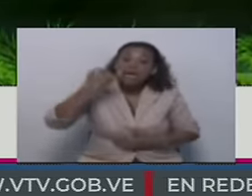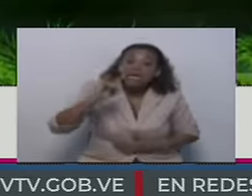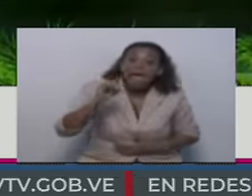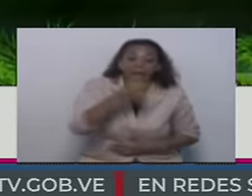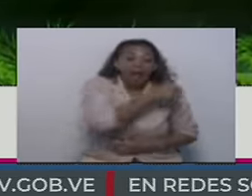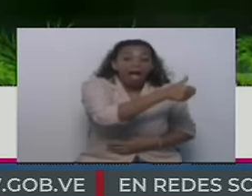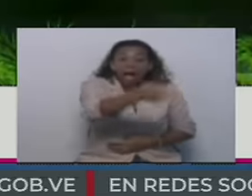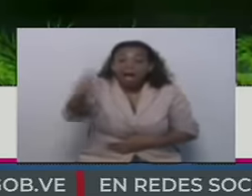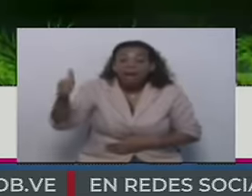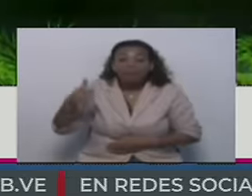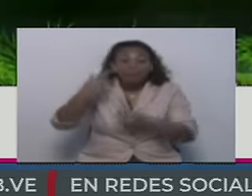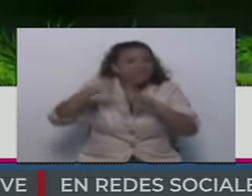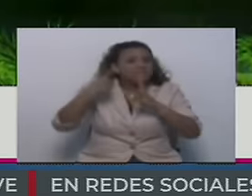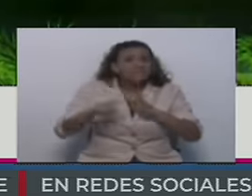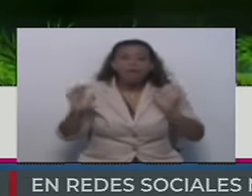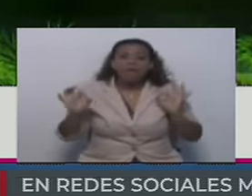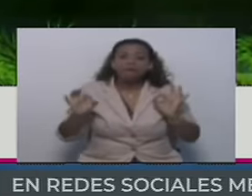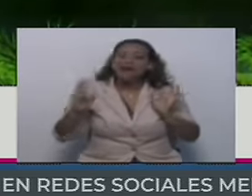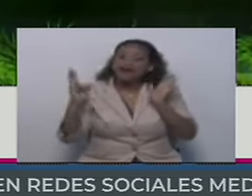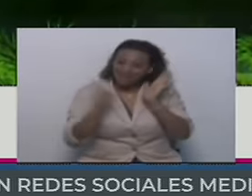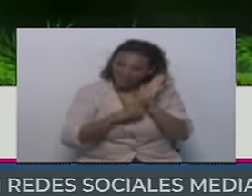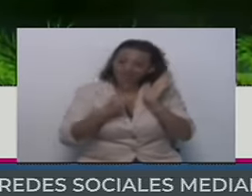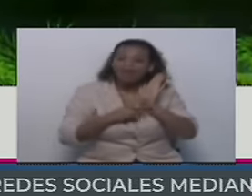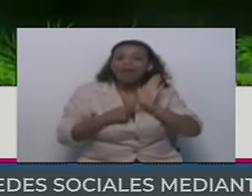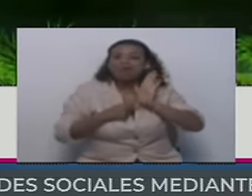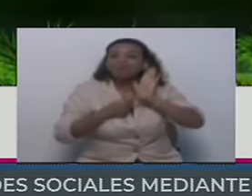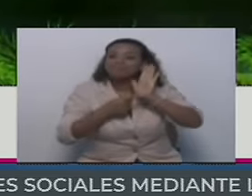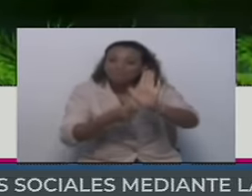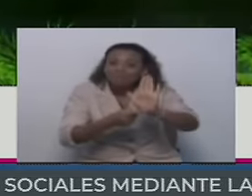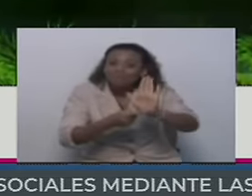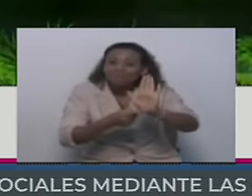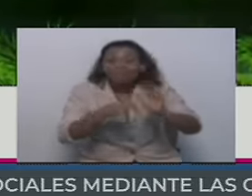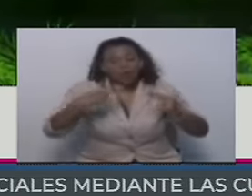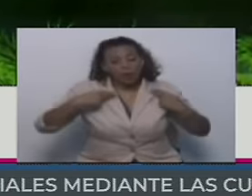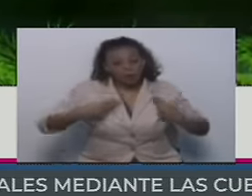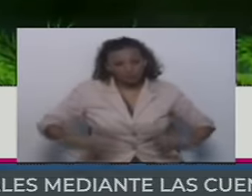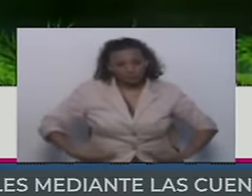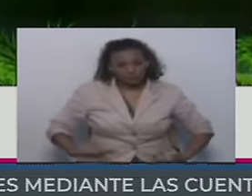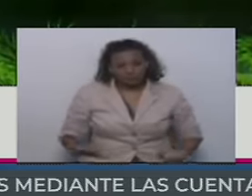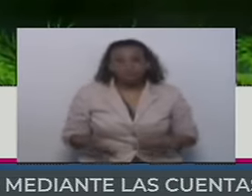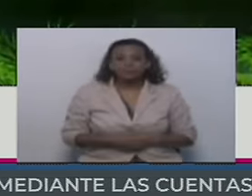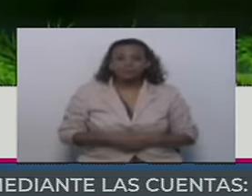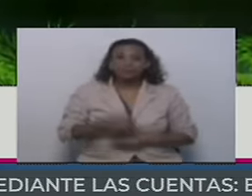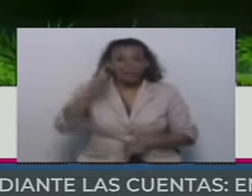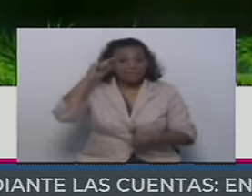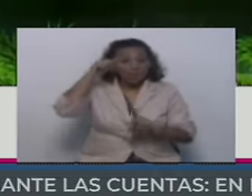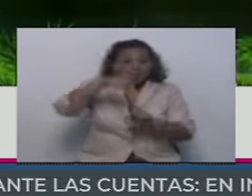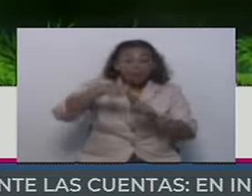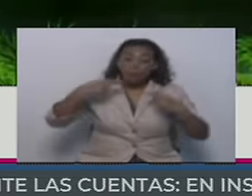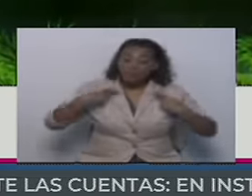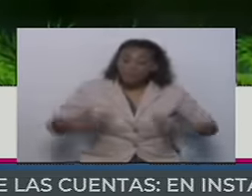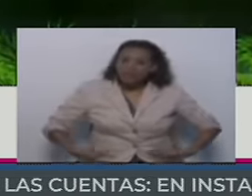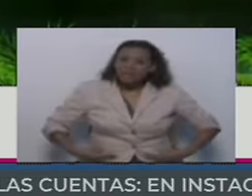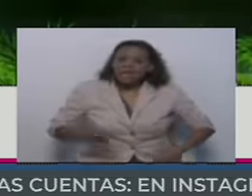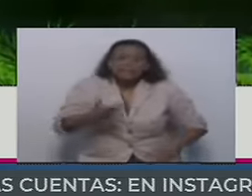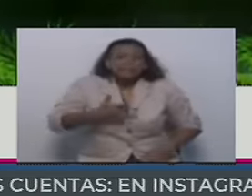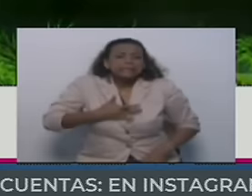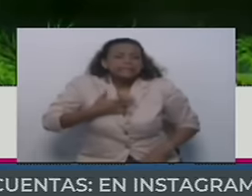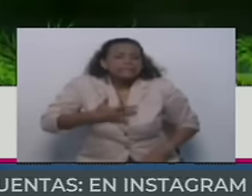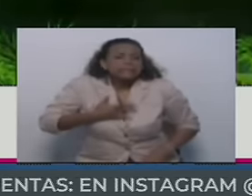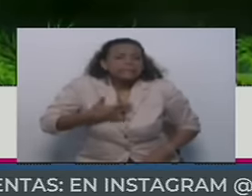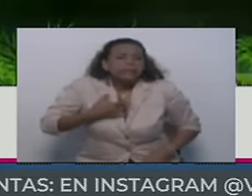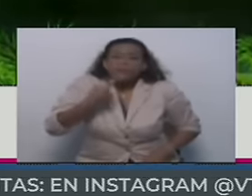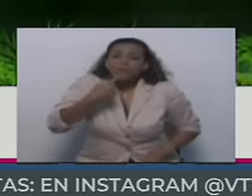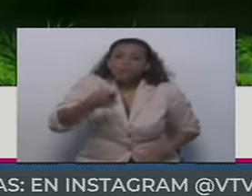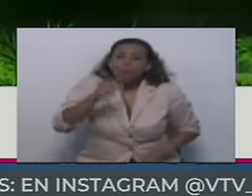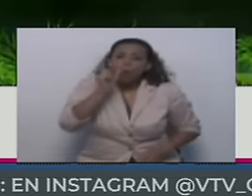cada pueblo, que será la verdad de la humanidad. Para que sea humana la humanidad, como decía